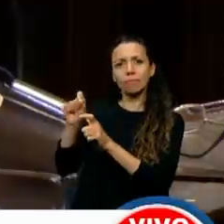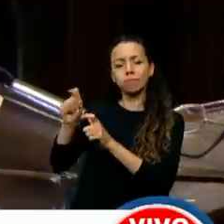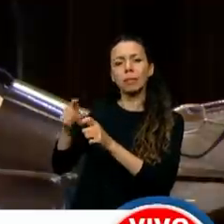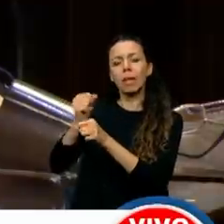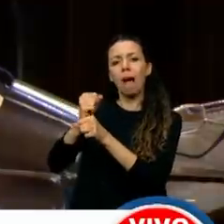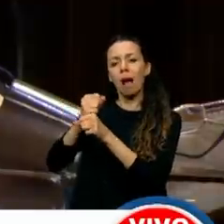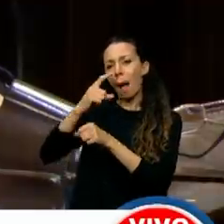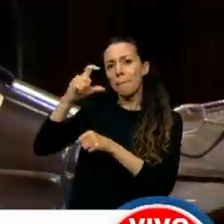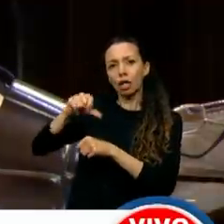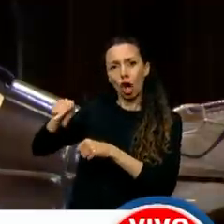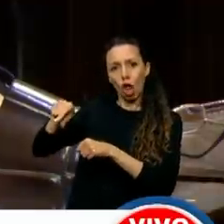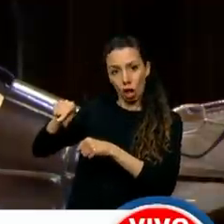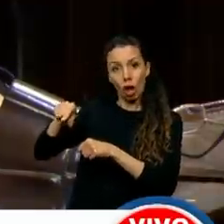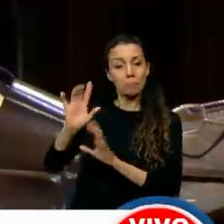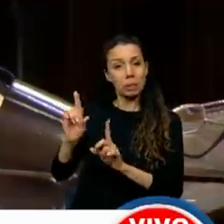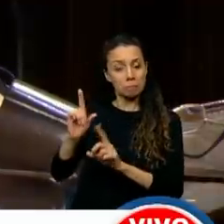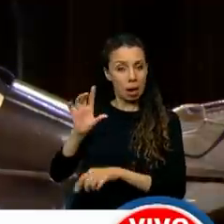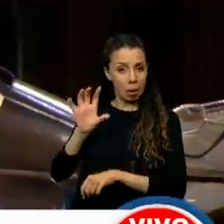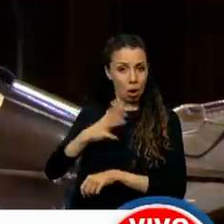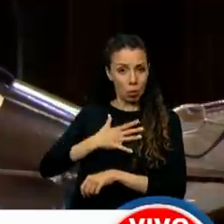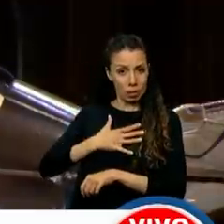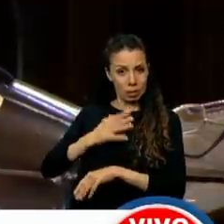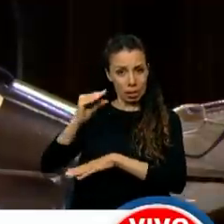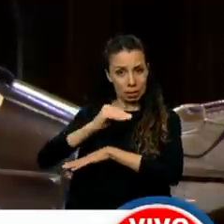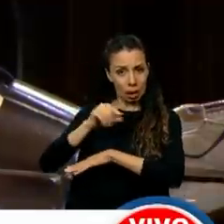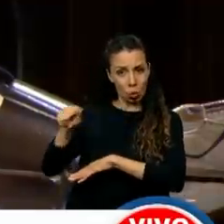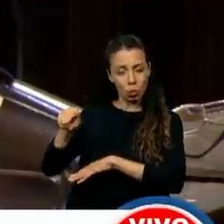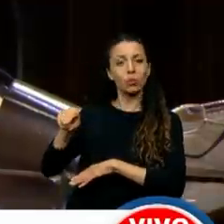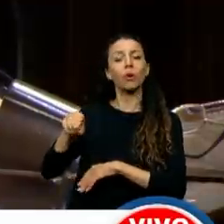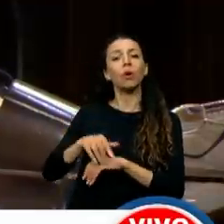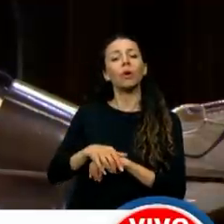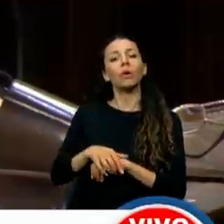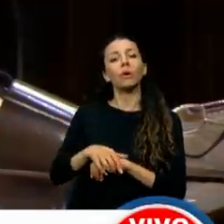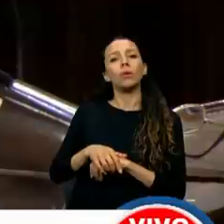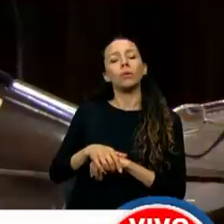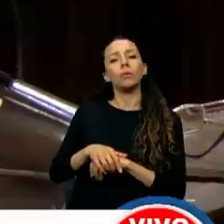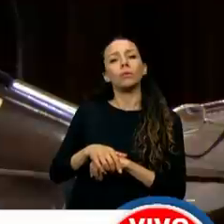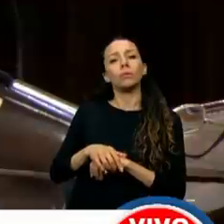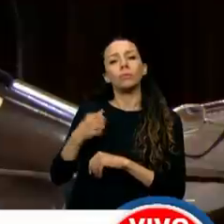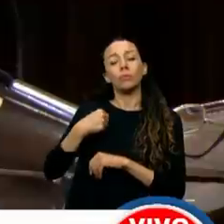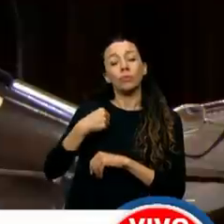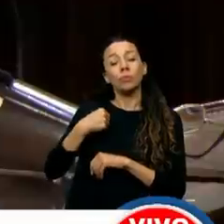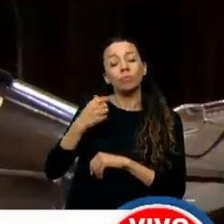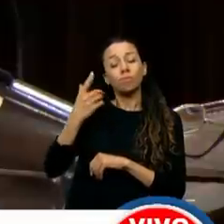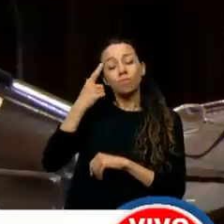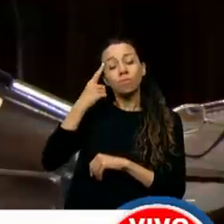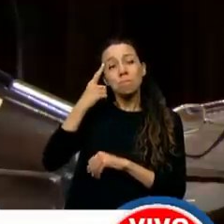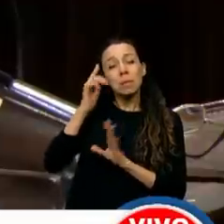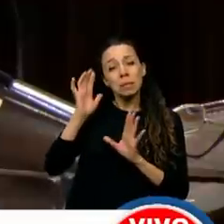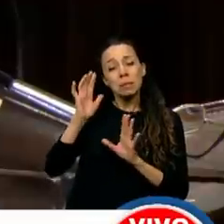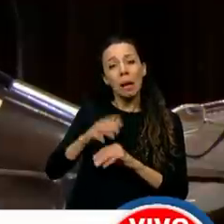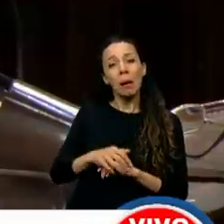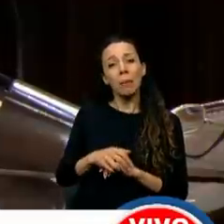petrolera en mi provincia y la verdad que en algún momento pensé que éramos